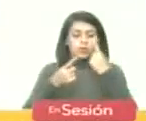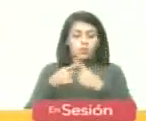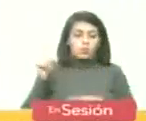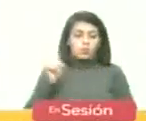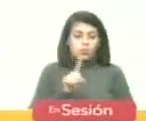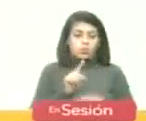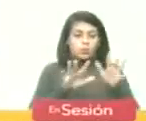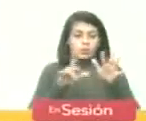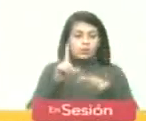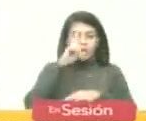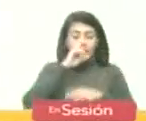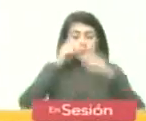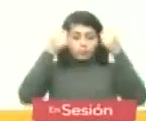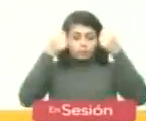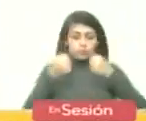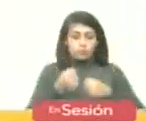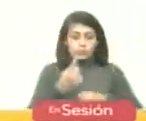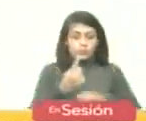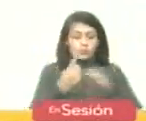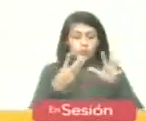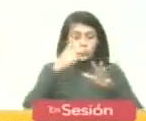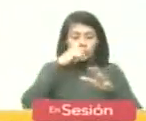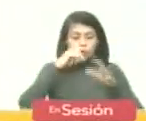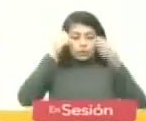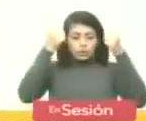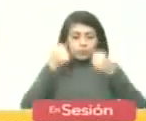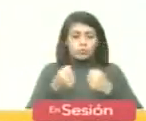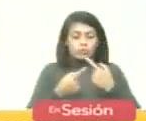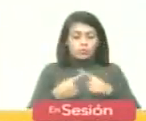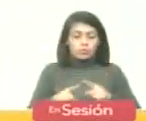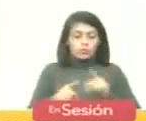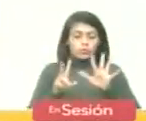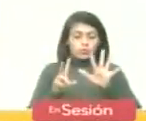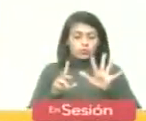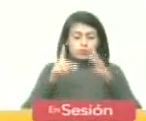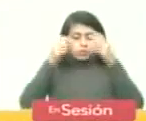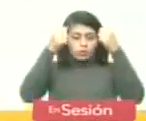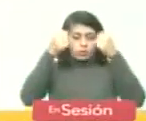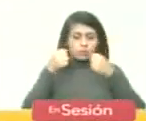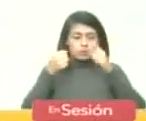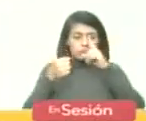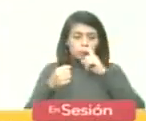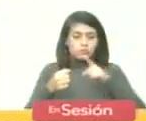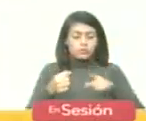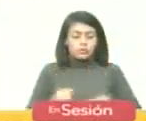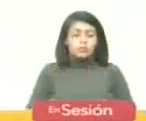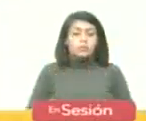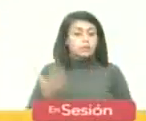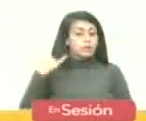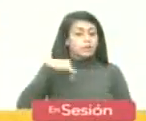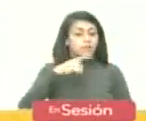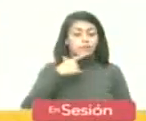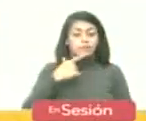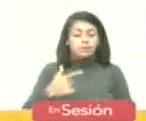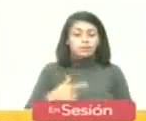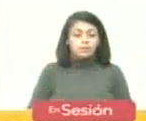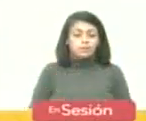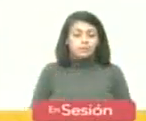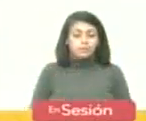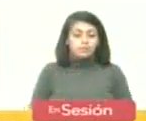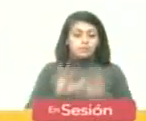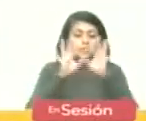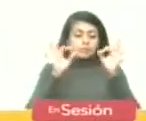a 16 años, uno a 8 años y otro a 5 años de presidio, según la